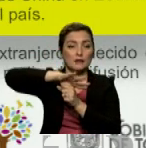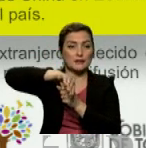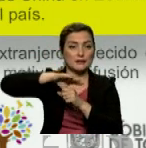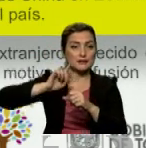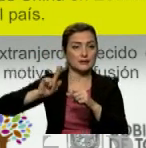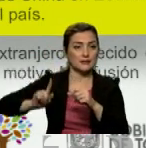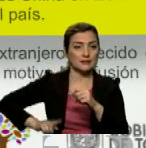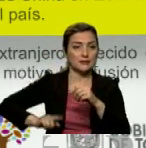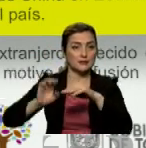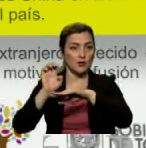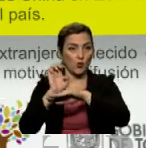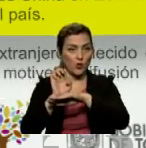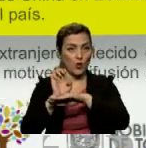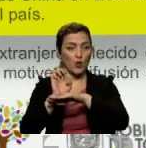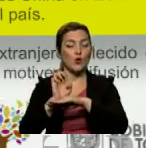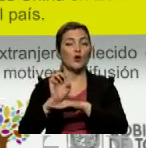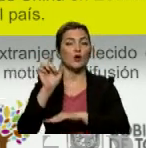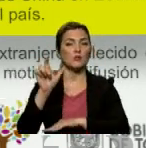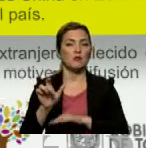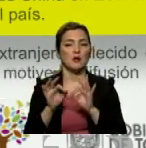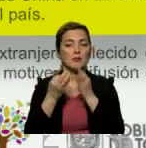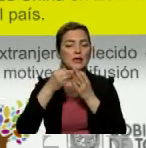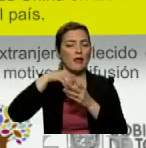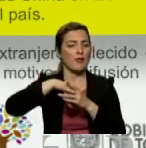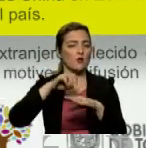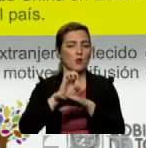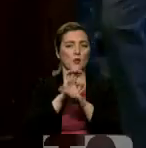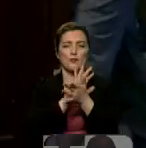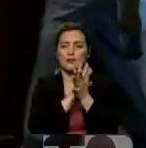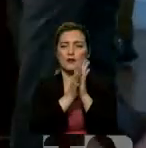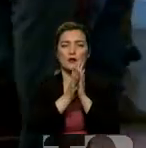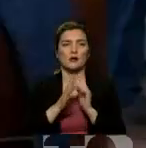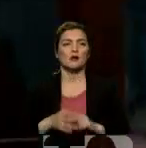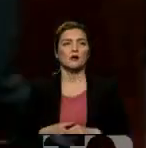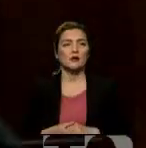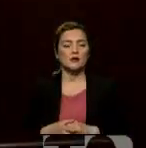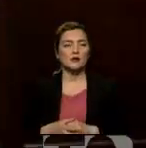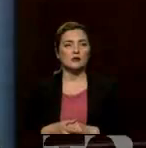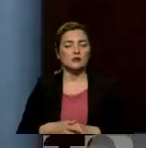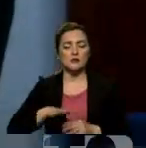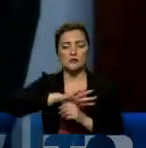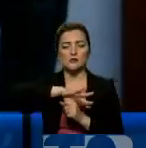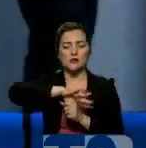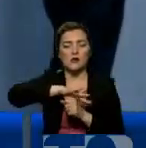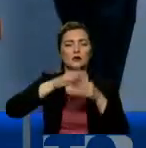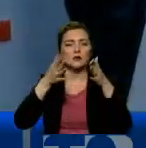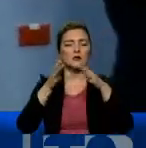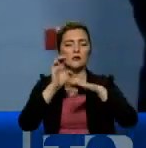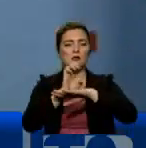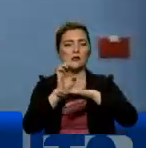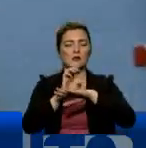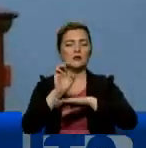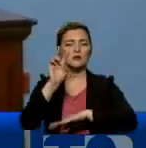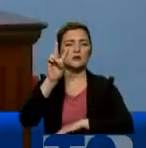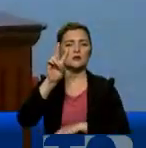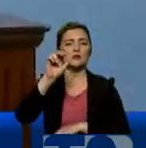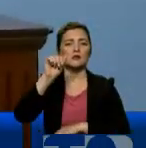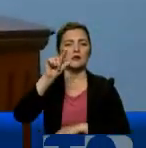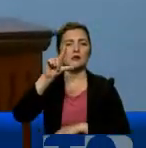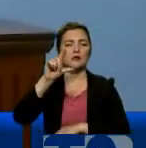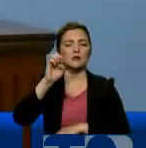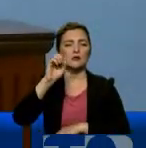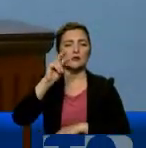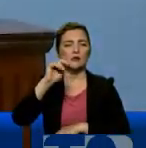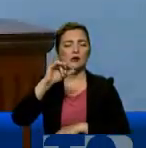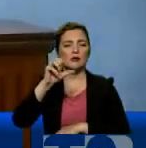de China en Ecuador. El fallecido no tiene familiares en el país. Y de inmediato la Cancillería de Ecuador, según Valencia, se